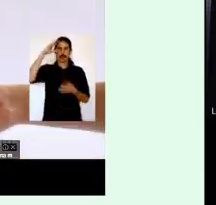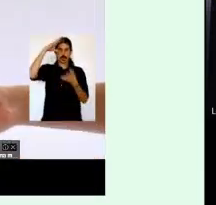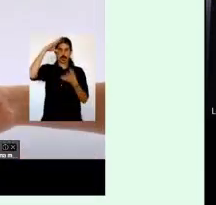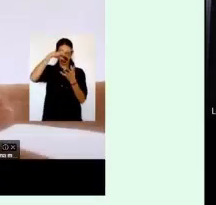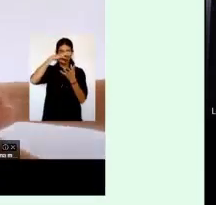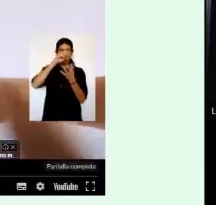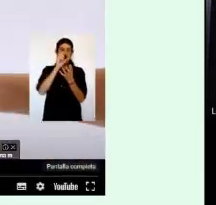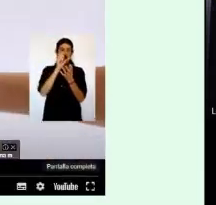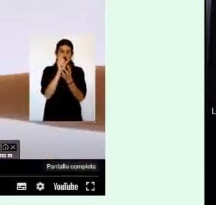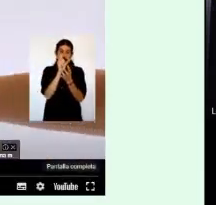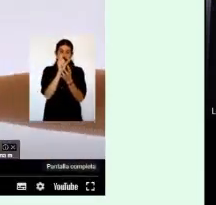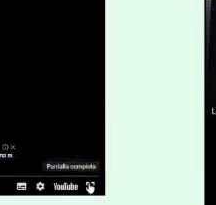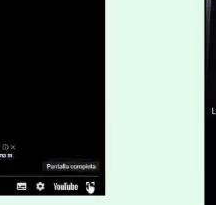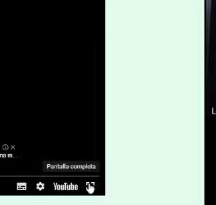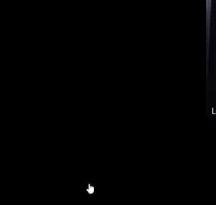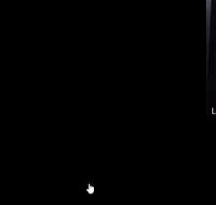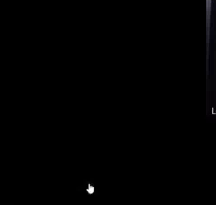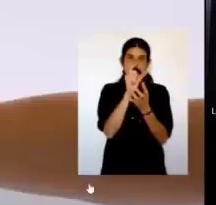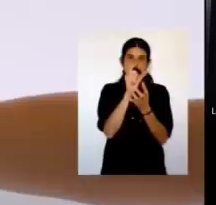piedras medianas,